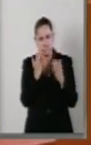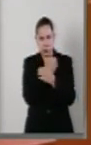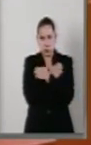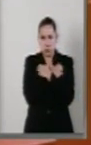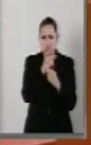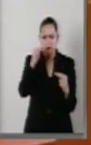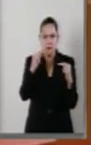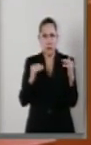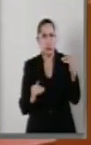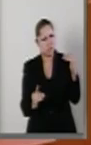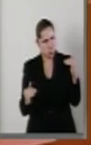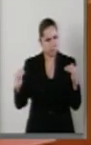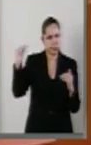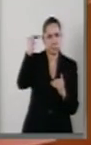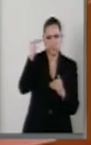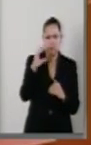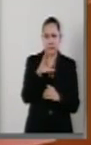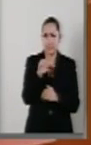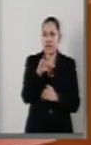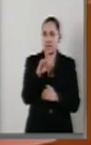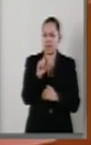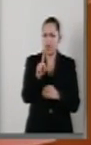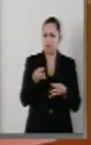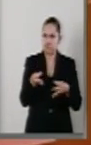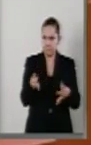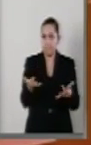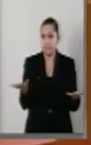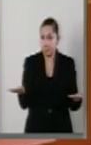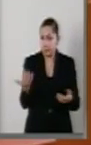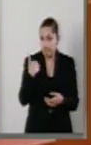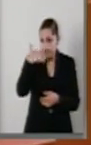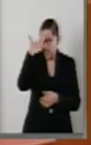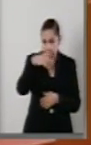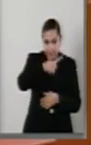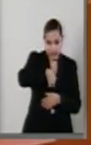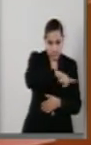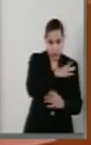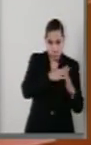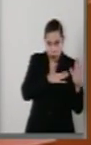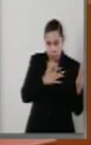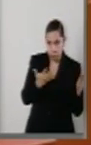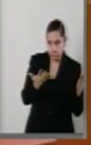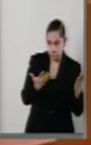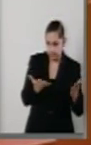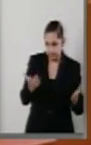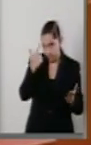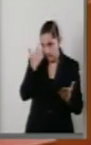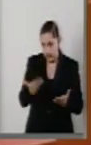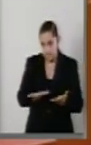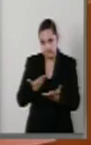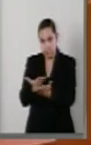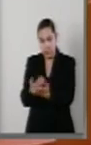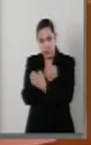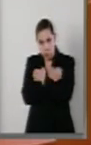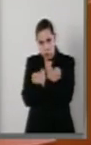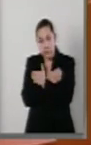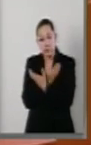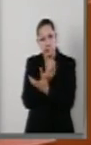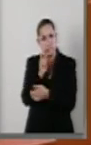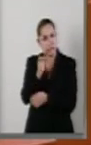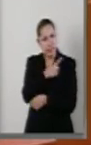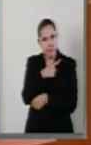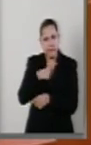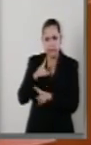objetivo requiere de compromisos y de acciones en distintos órganos del Estado. Es sabido que